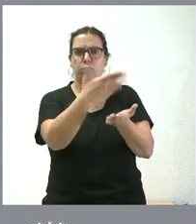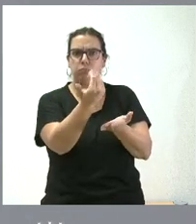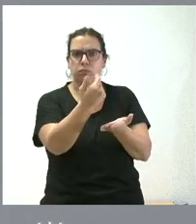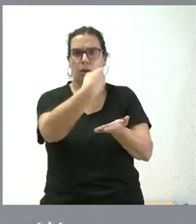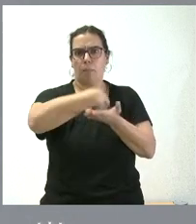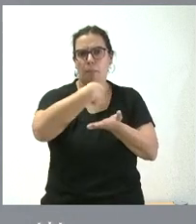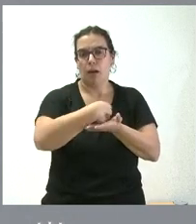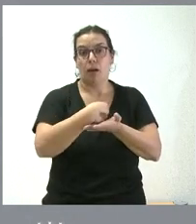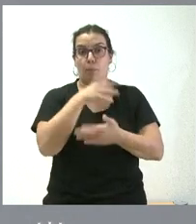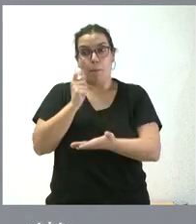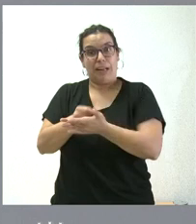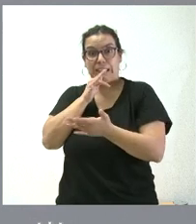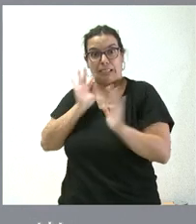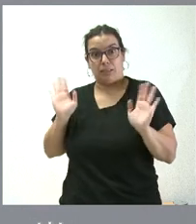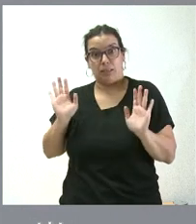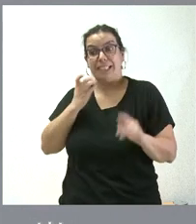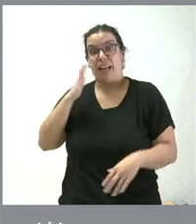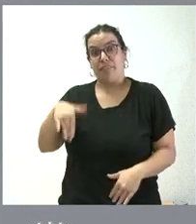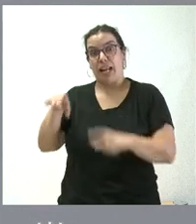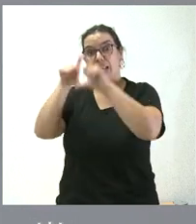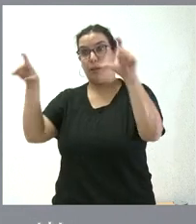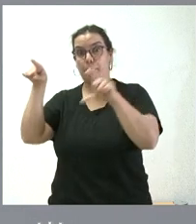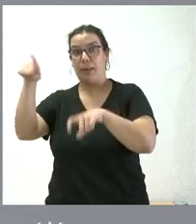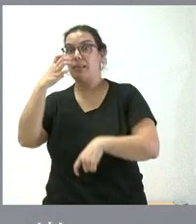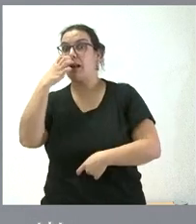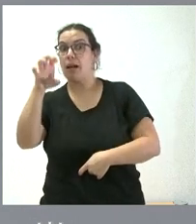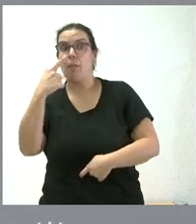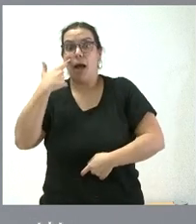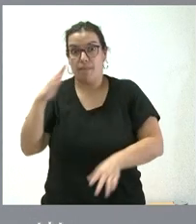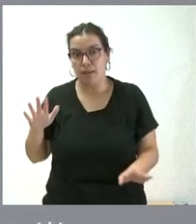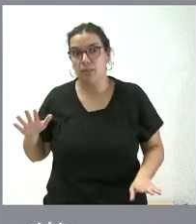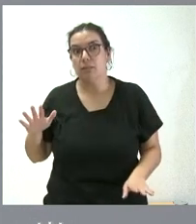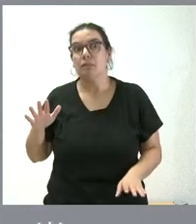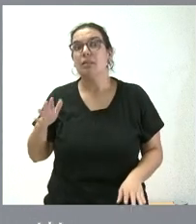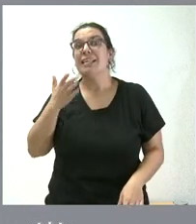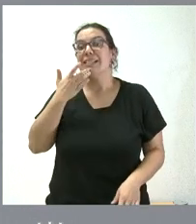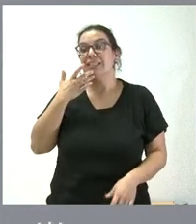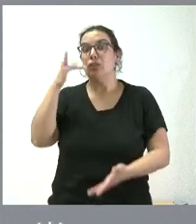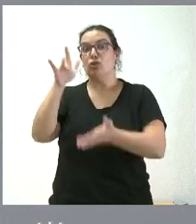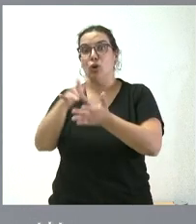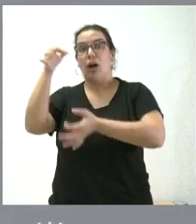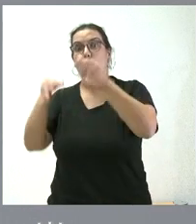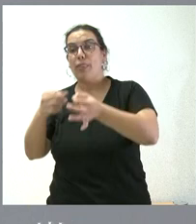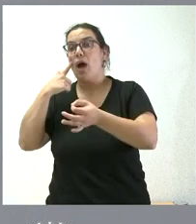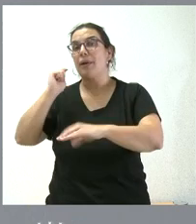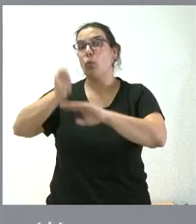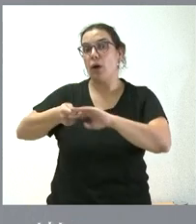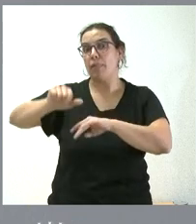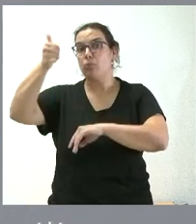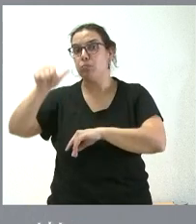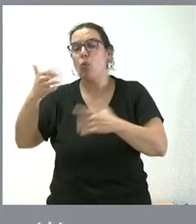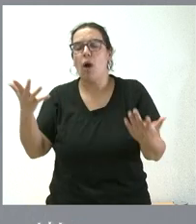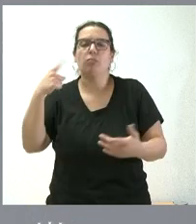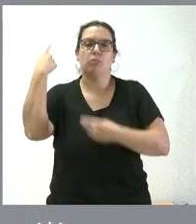realizado si la empresa finalmente reclama pues veremos si reclama Y si hay una vida judicial veremos qué dice el juez Y entonces lo valoraremos pero